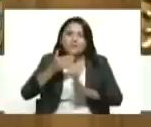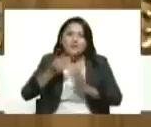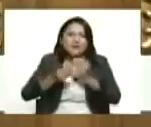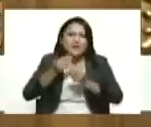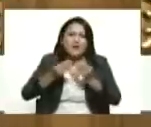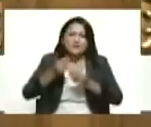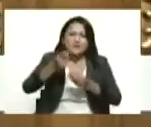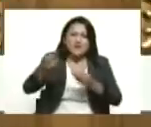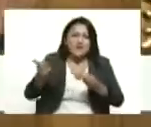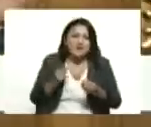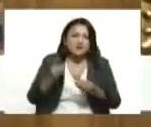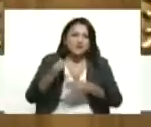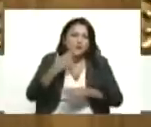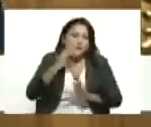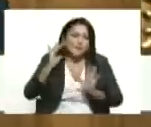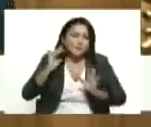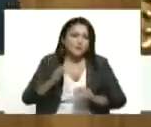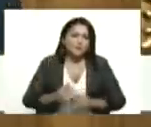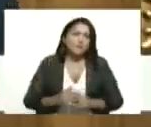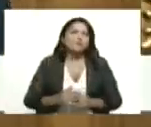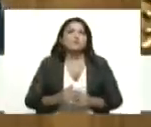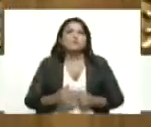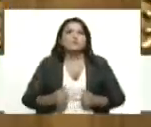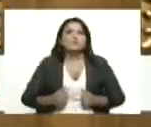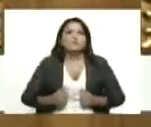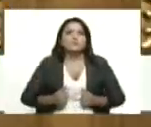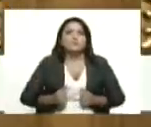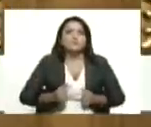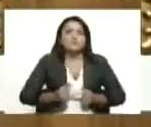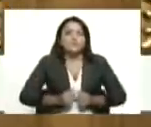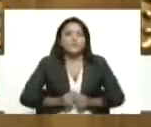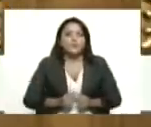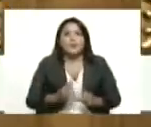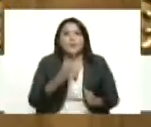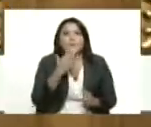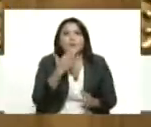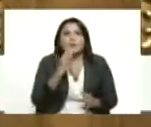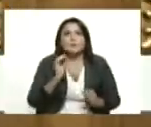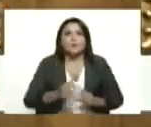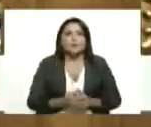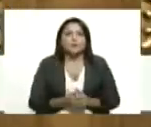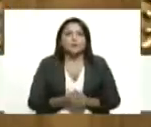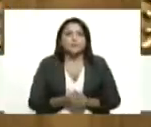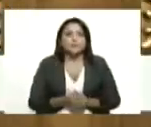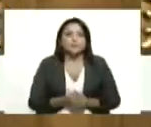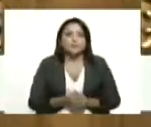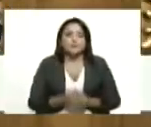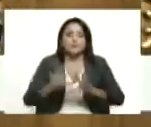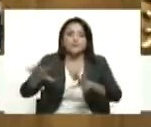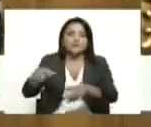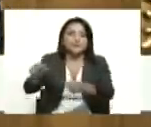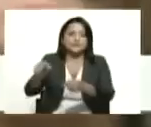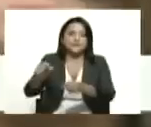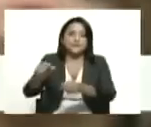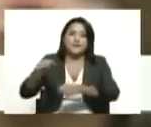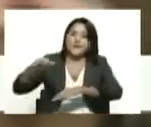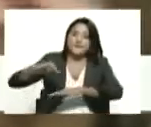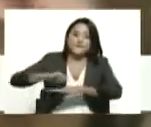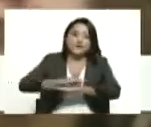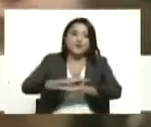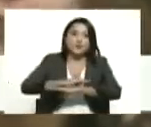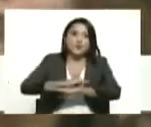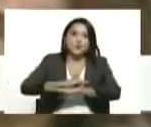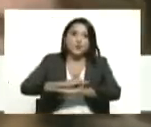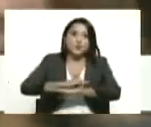están siendo retenidos? Por ejemplo, si usted le retiene un avión a uno de estos